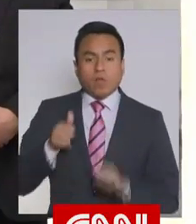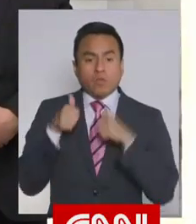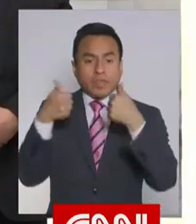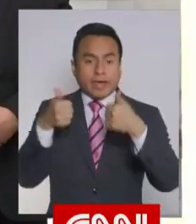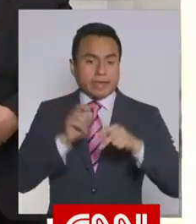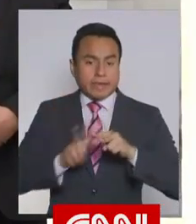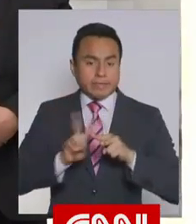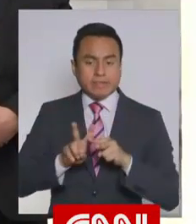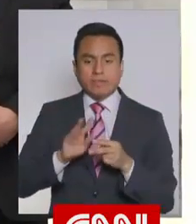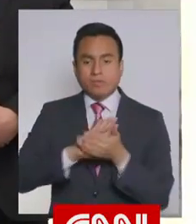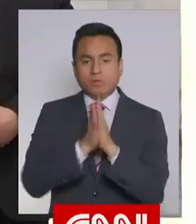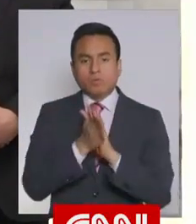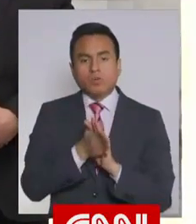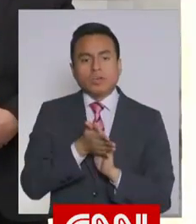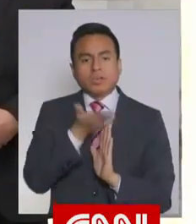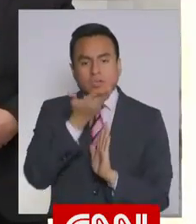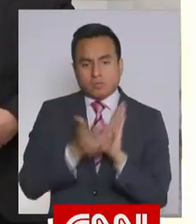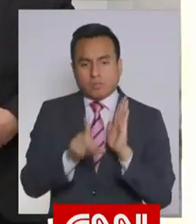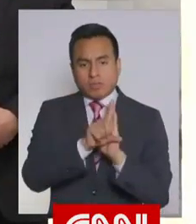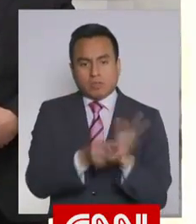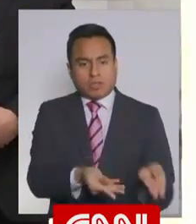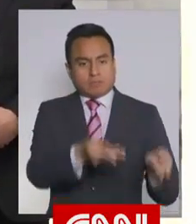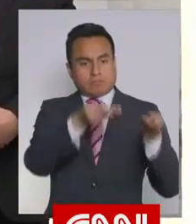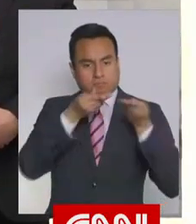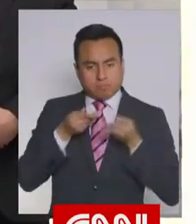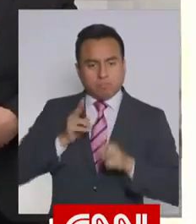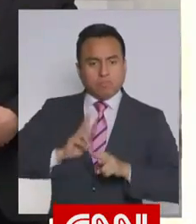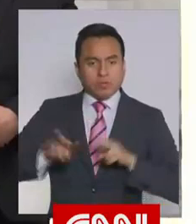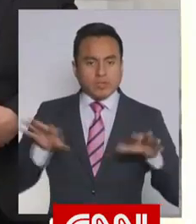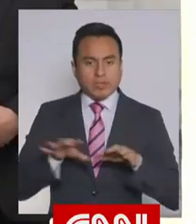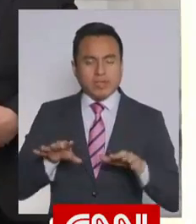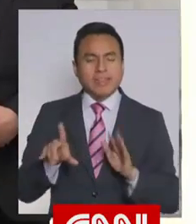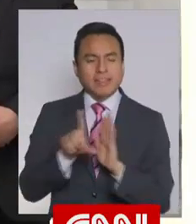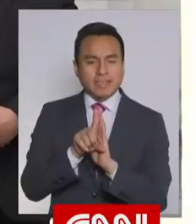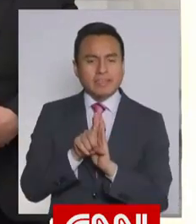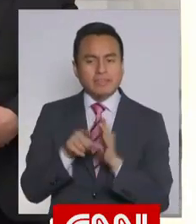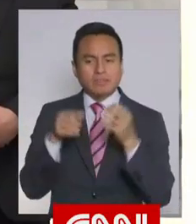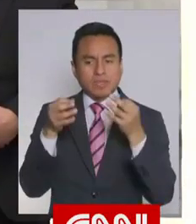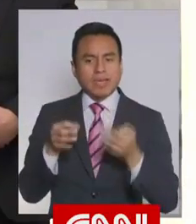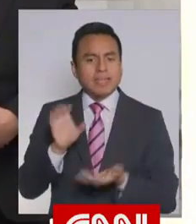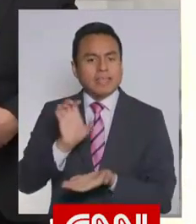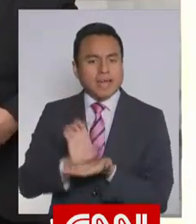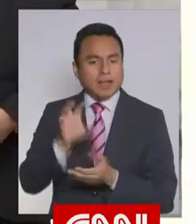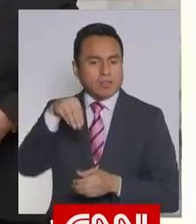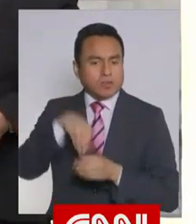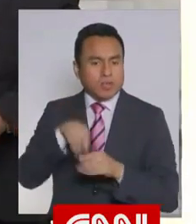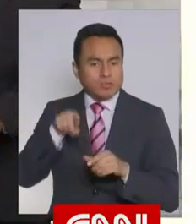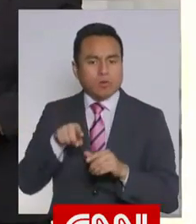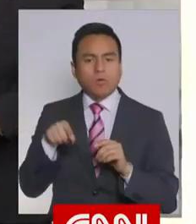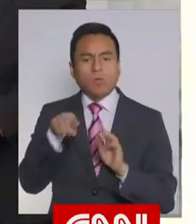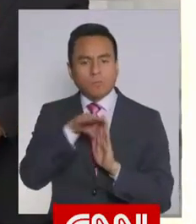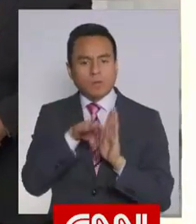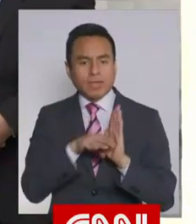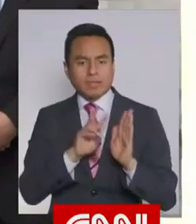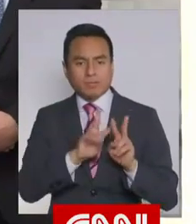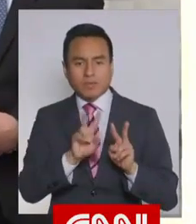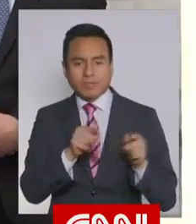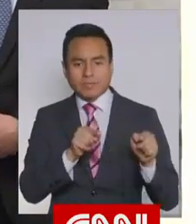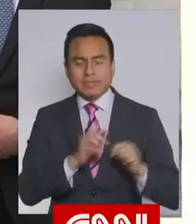cada uno de los instrumentos que le franquea la ley y por cierto la ley de seguridad del estado es uno de esos mecanismos